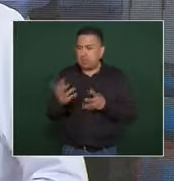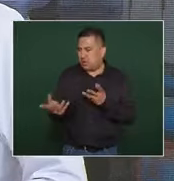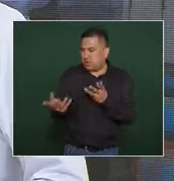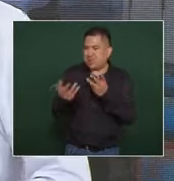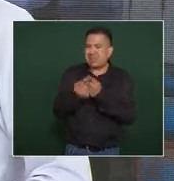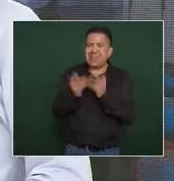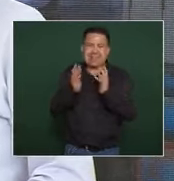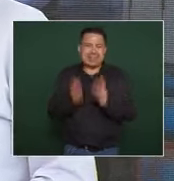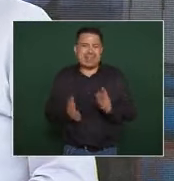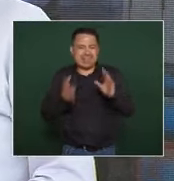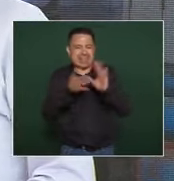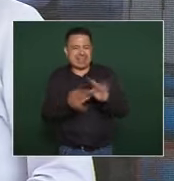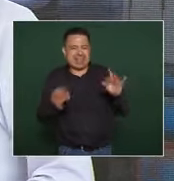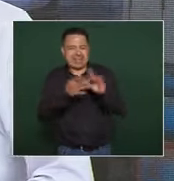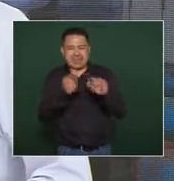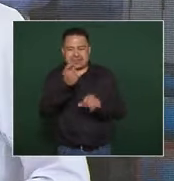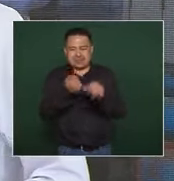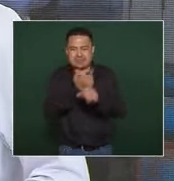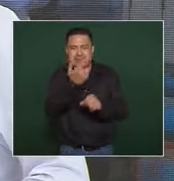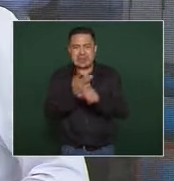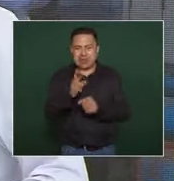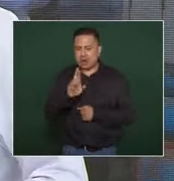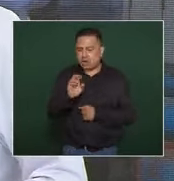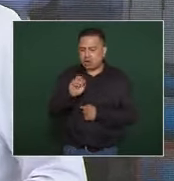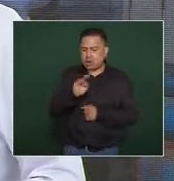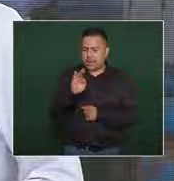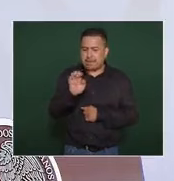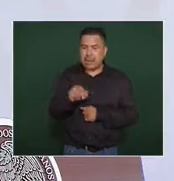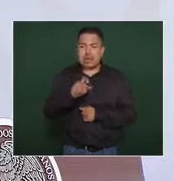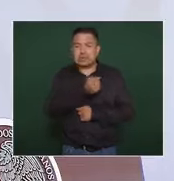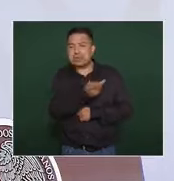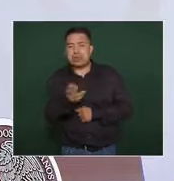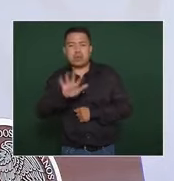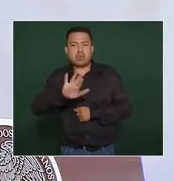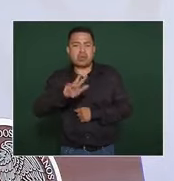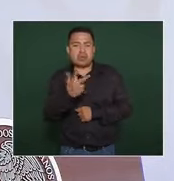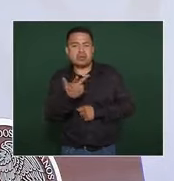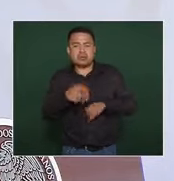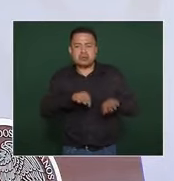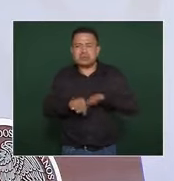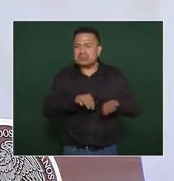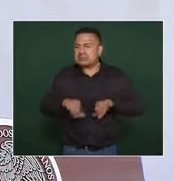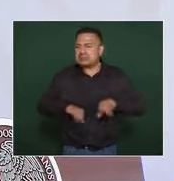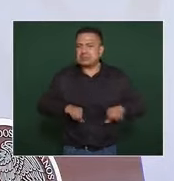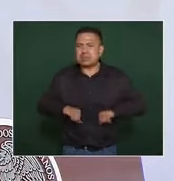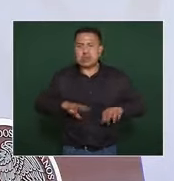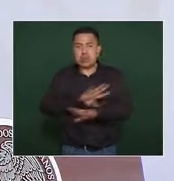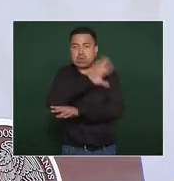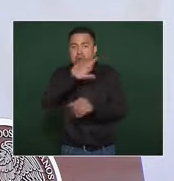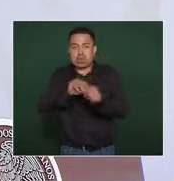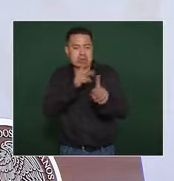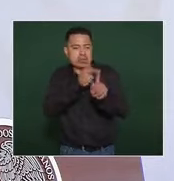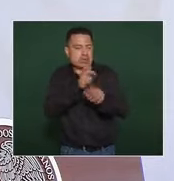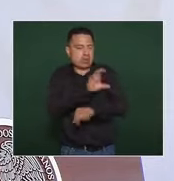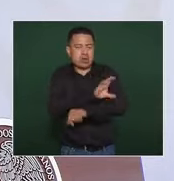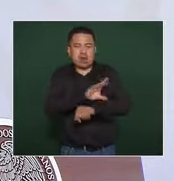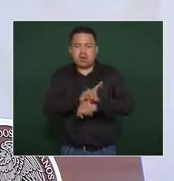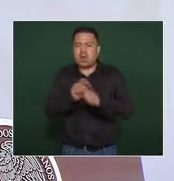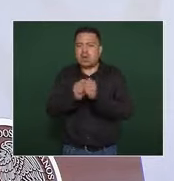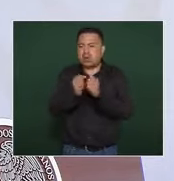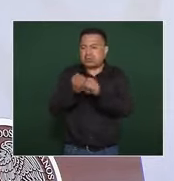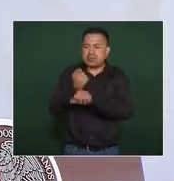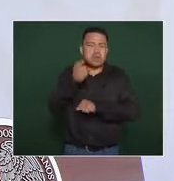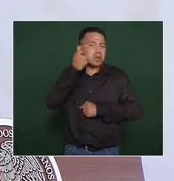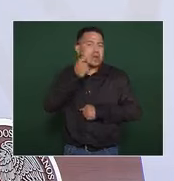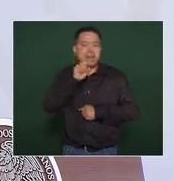lo mencionaba el secretario Román, en 58 acciones. Todo esto en coordinación Estado de Guerrero